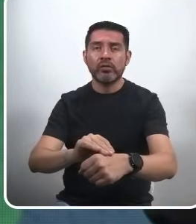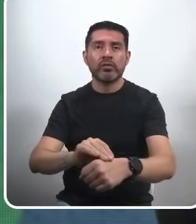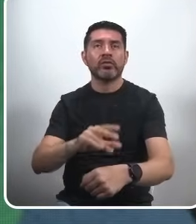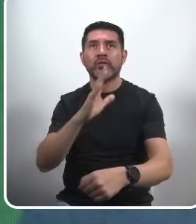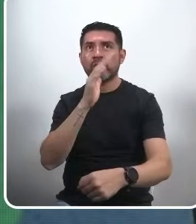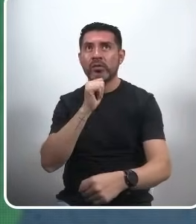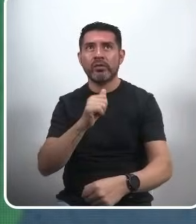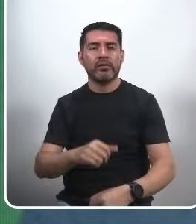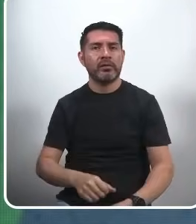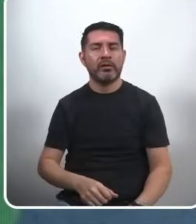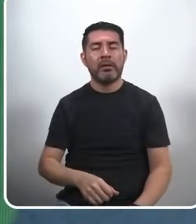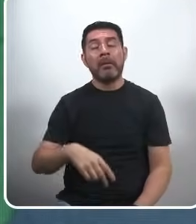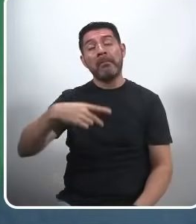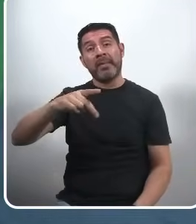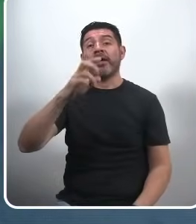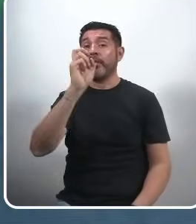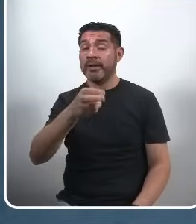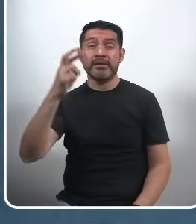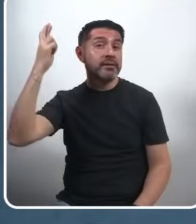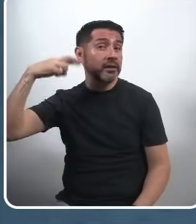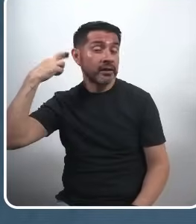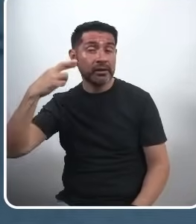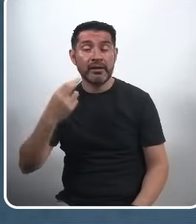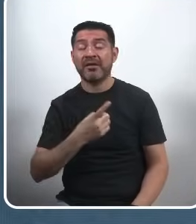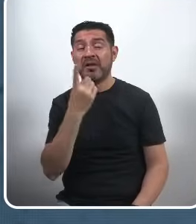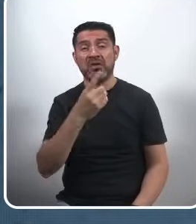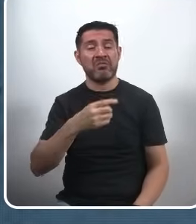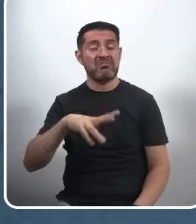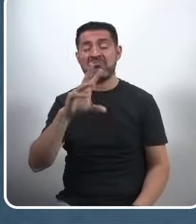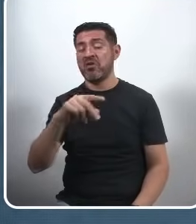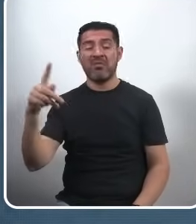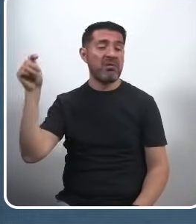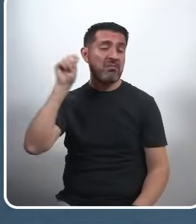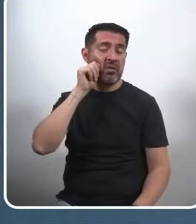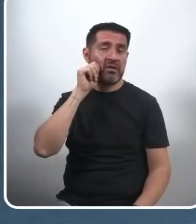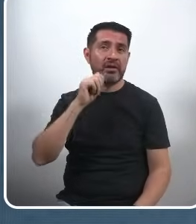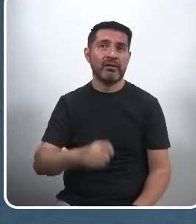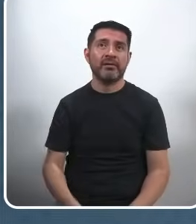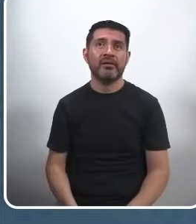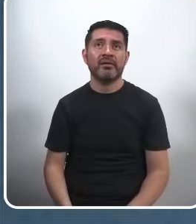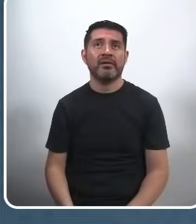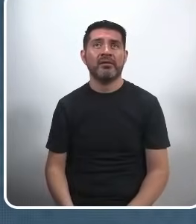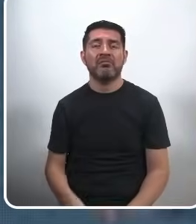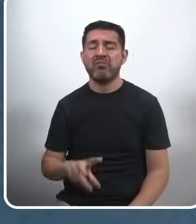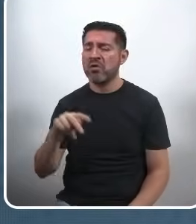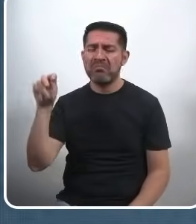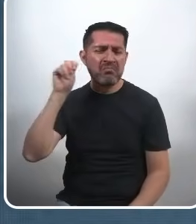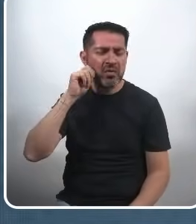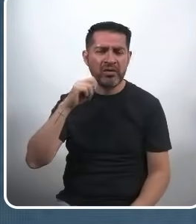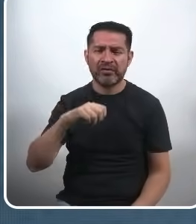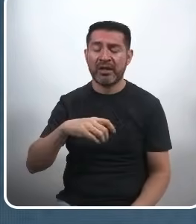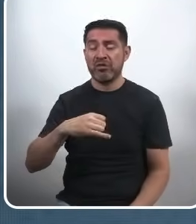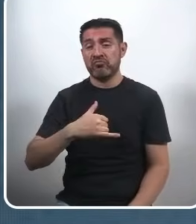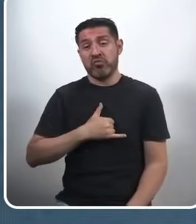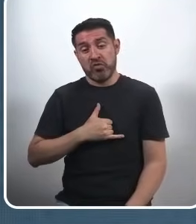Y dijo, me vale, yo opino. Hola, ¿por qué no si soy rey? Mira todo lo que Dios me ha